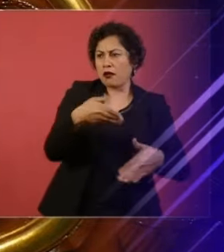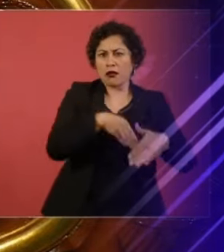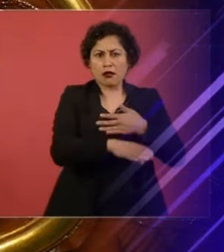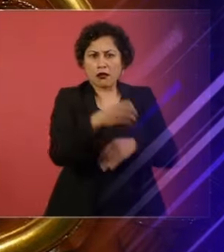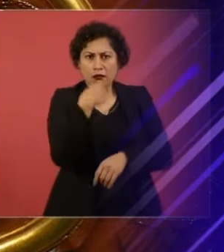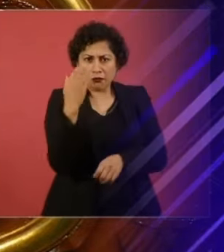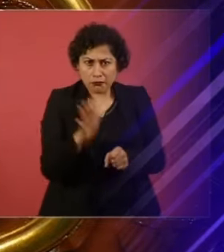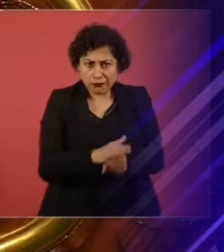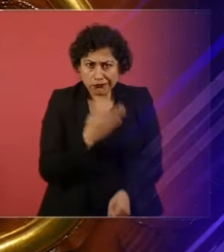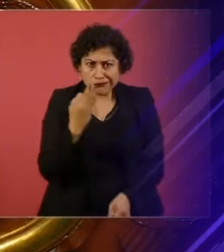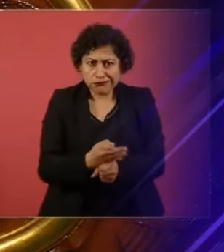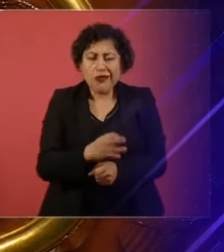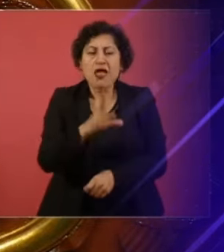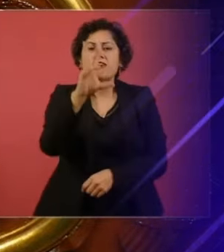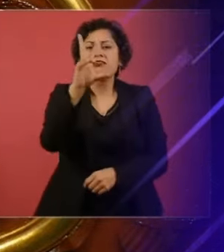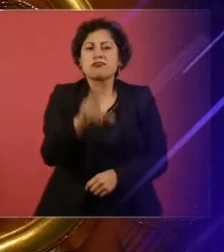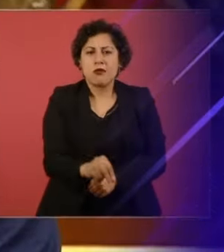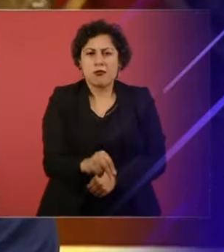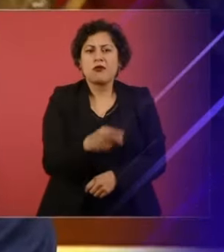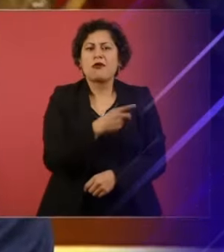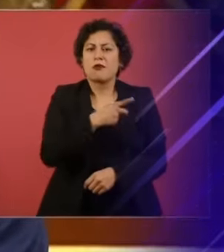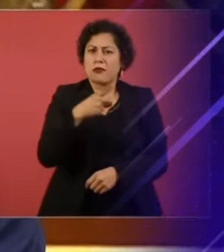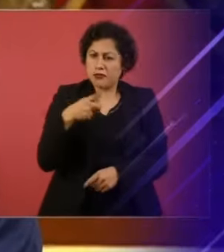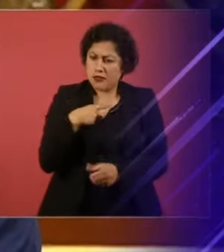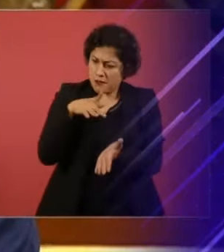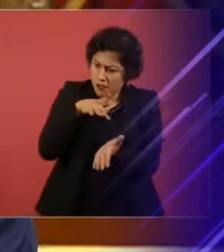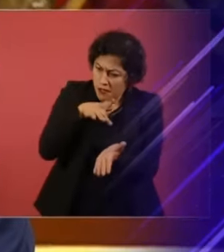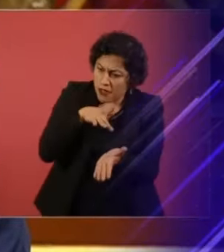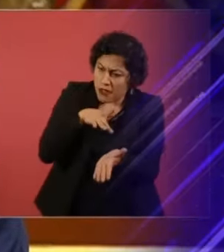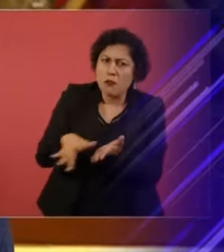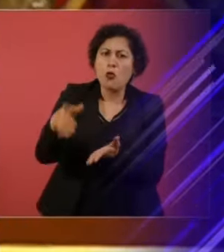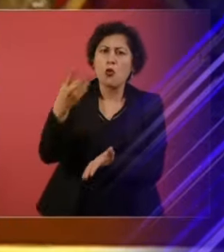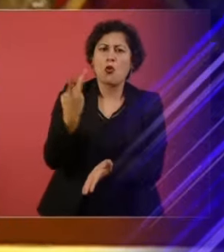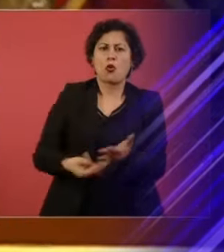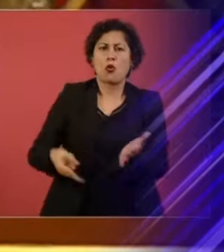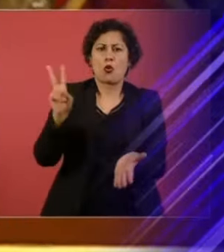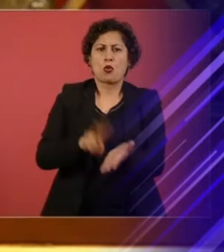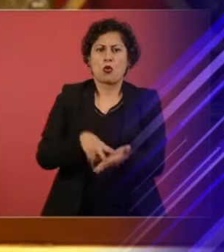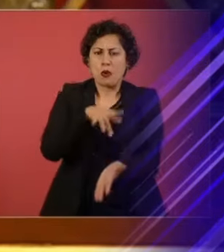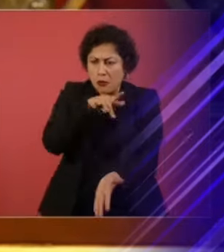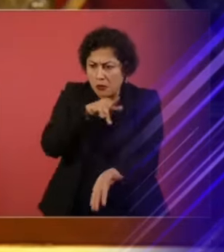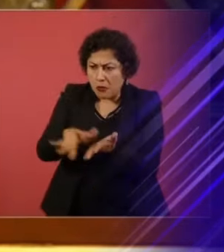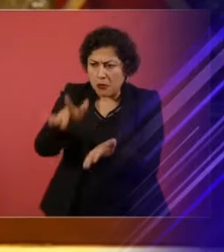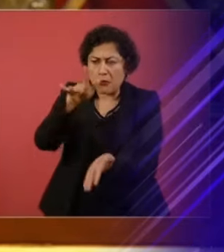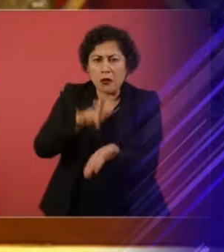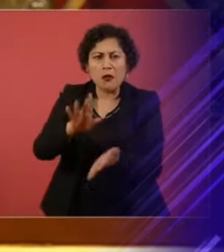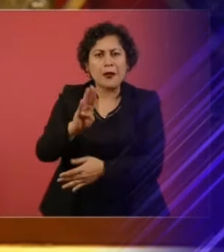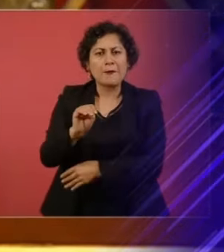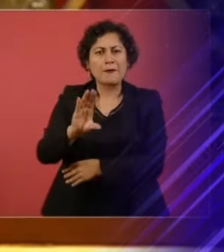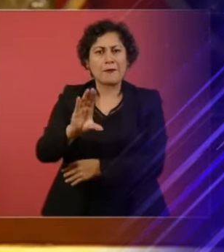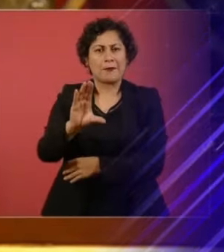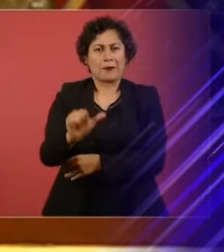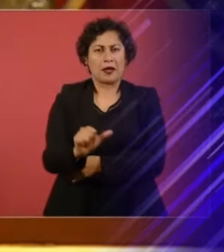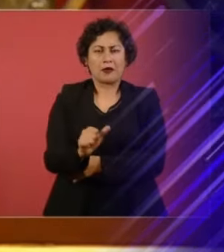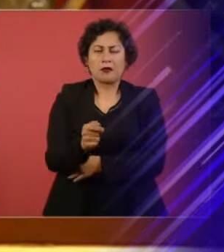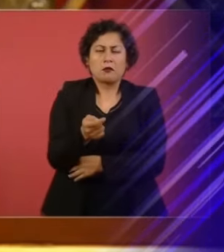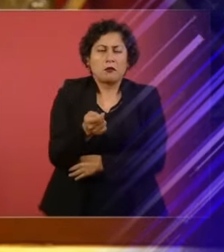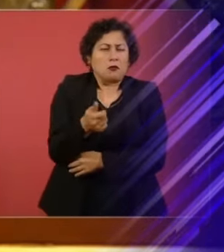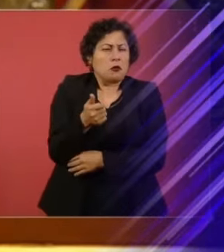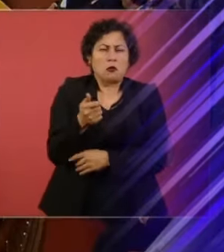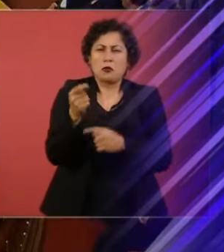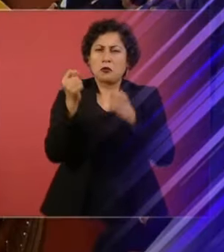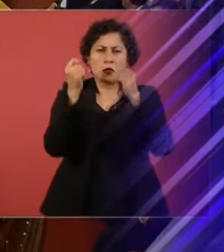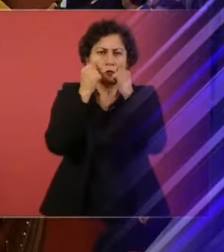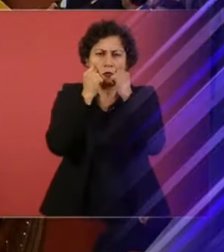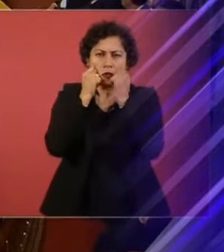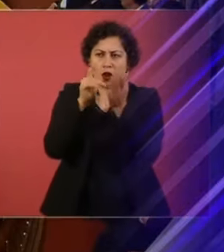una beca, por modesta que sea, puede hacer la diferencia entre ir a la escuela